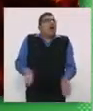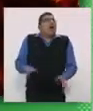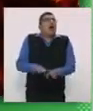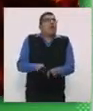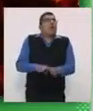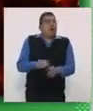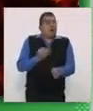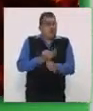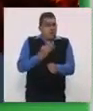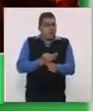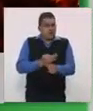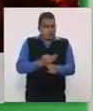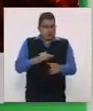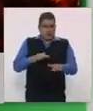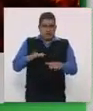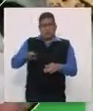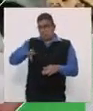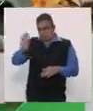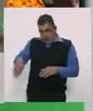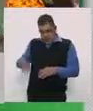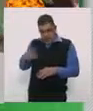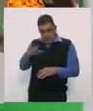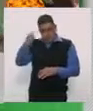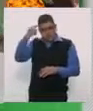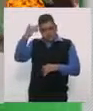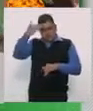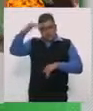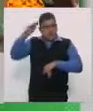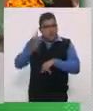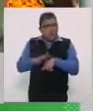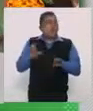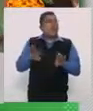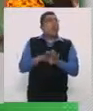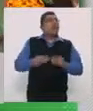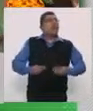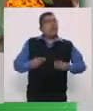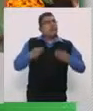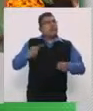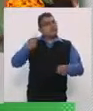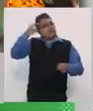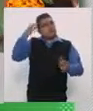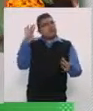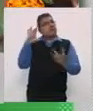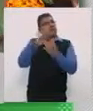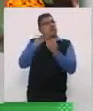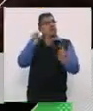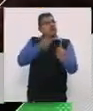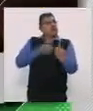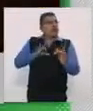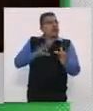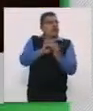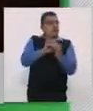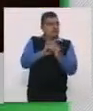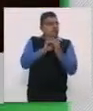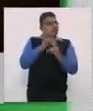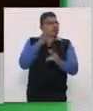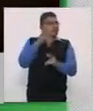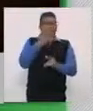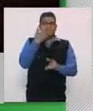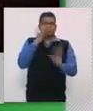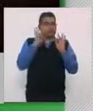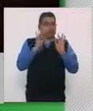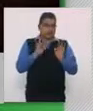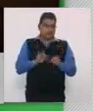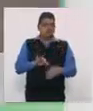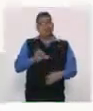puedo celebrar el paso de esta persona en mi vida de esta manera, y encontrarle ese sentido, ese propósito. Y